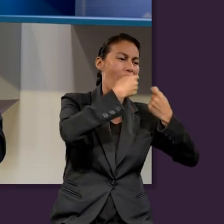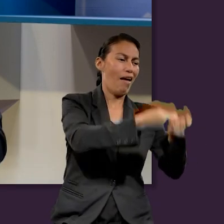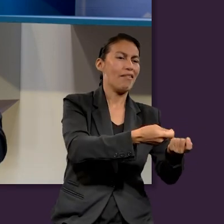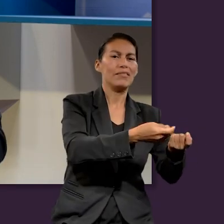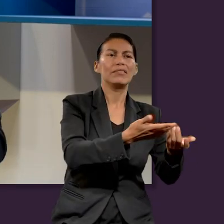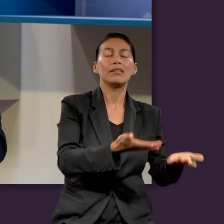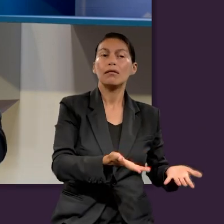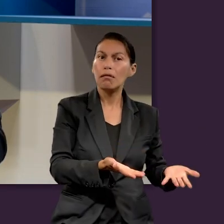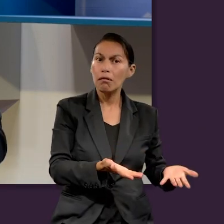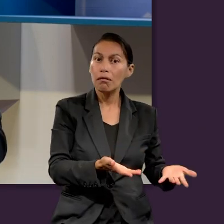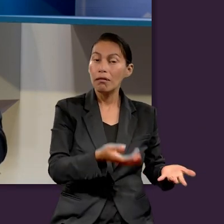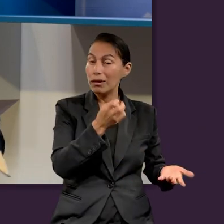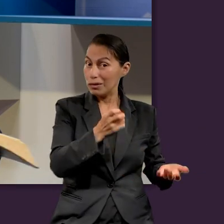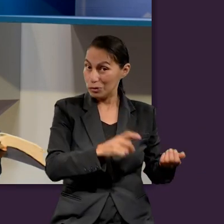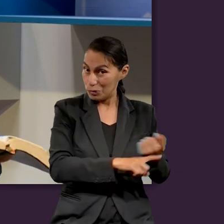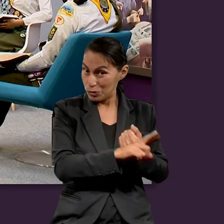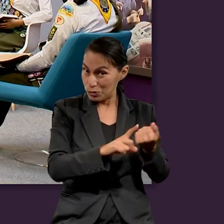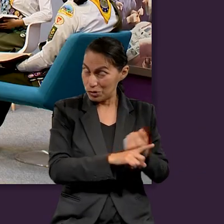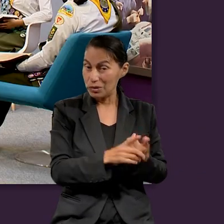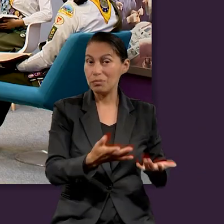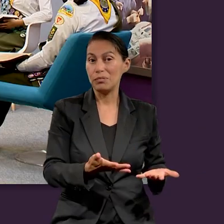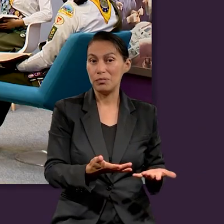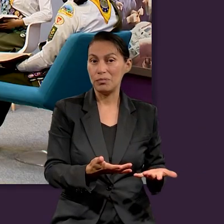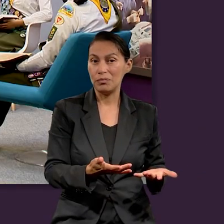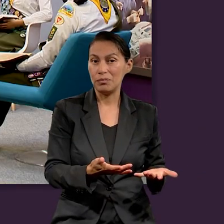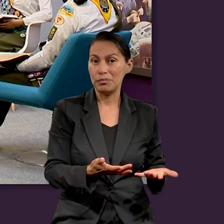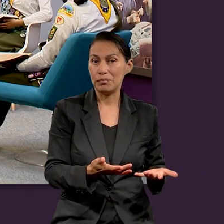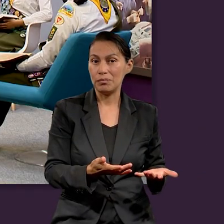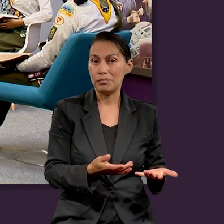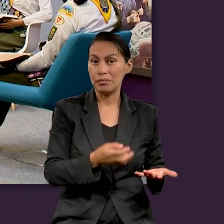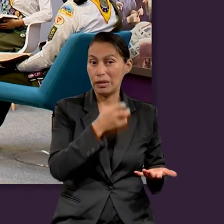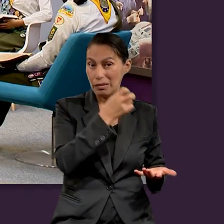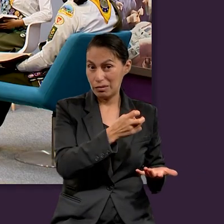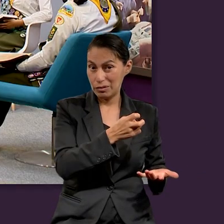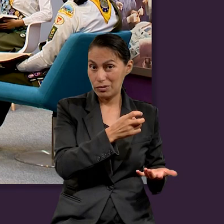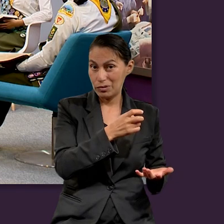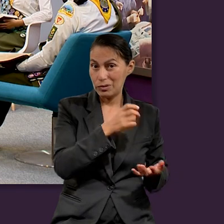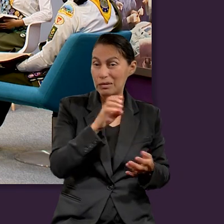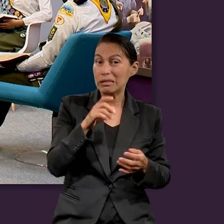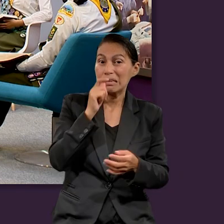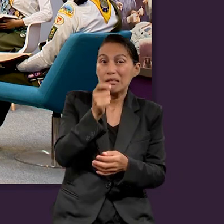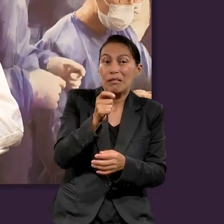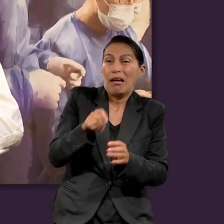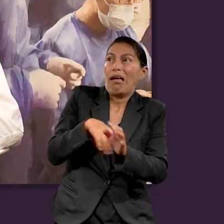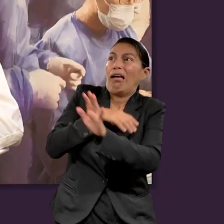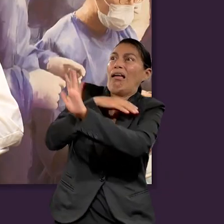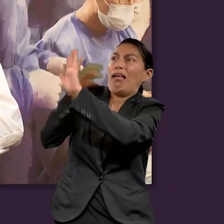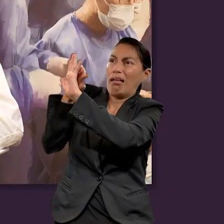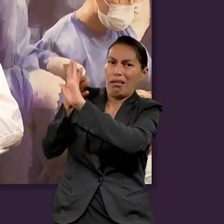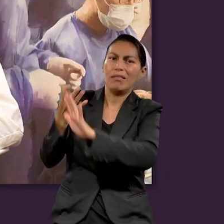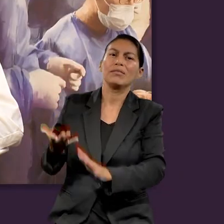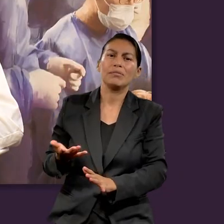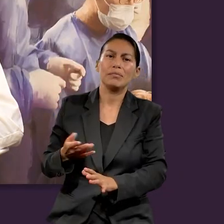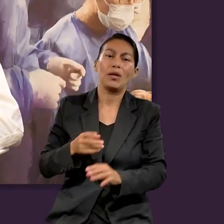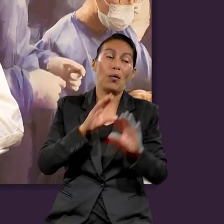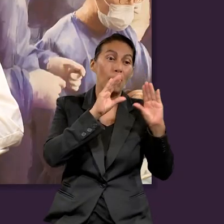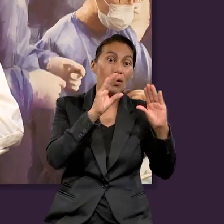de Dios para ellos mismos Y eso puede ser un problema Acaso no es eso